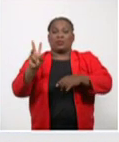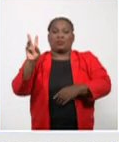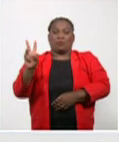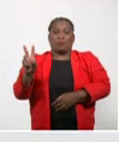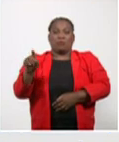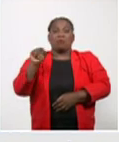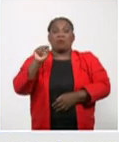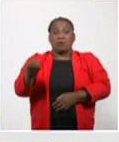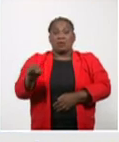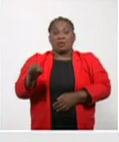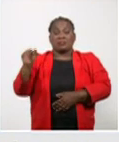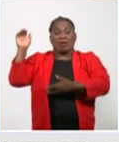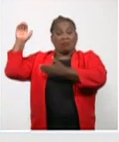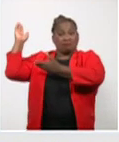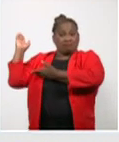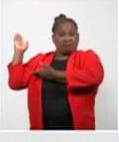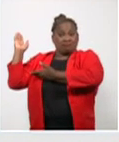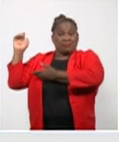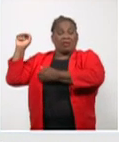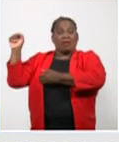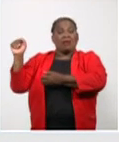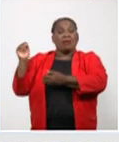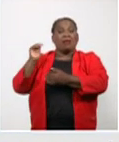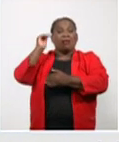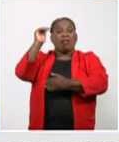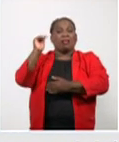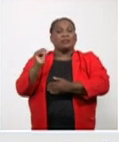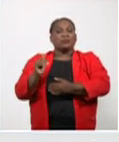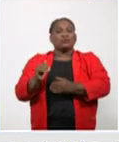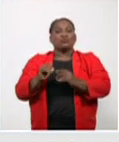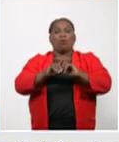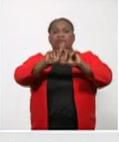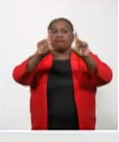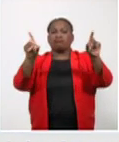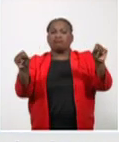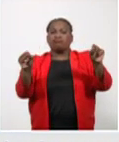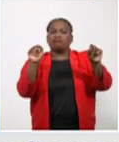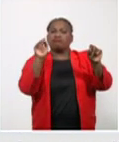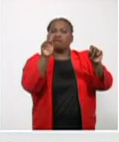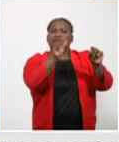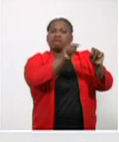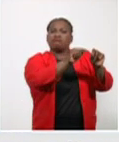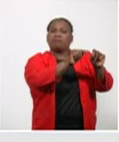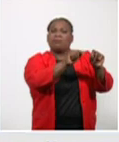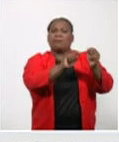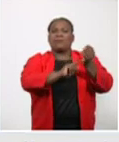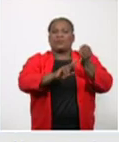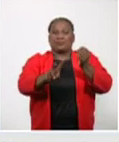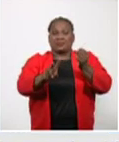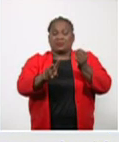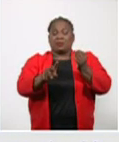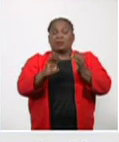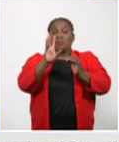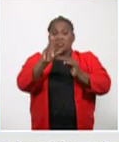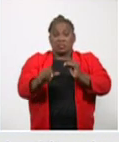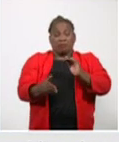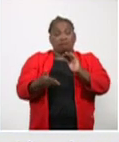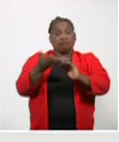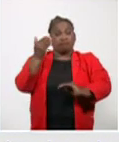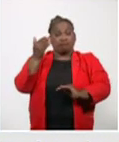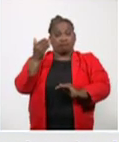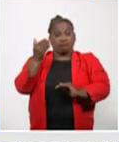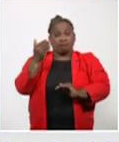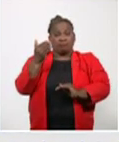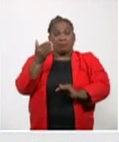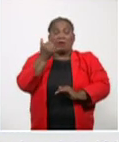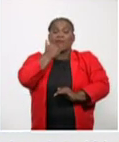distribución que, como ustedes ven, una cifra todavía elevada y con la mayor afectación en las